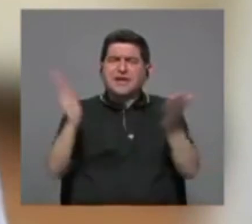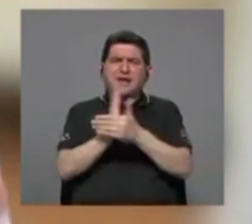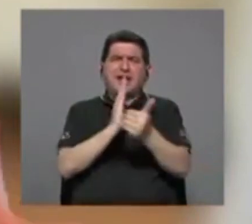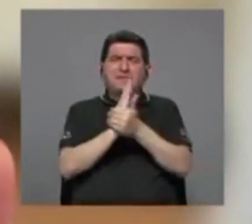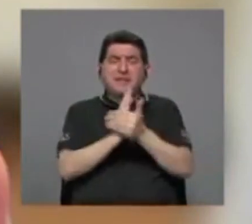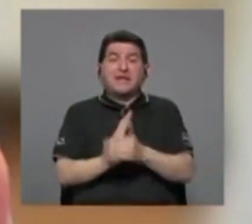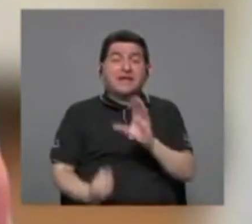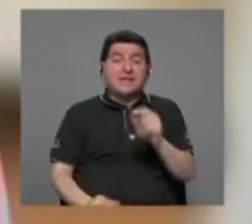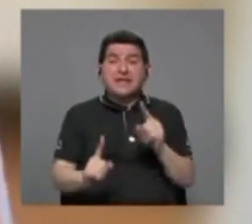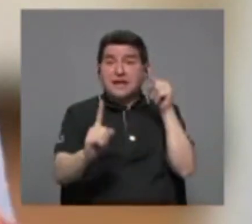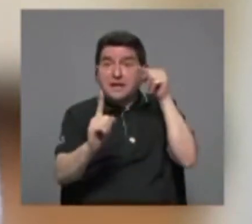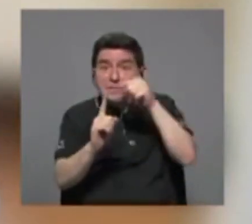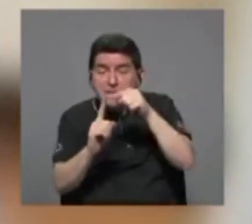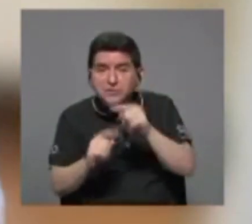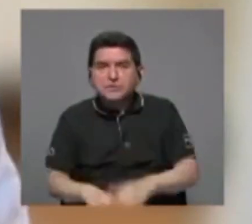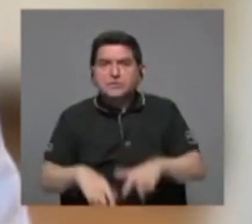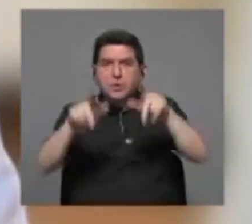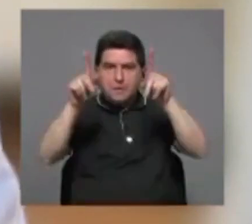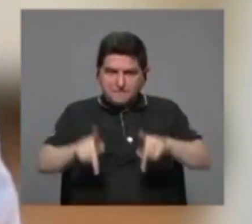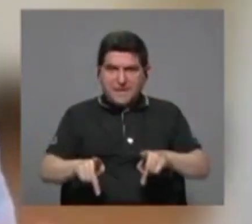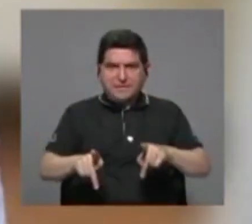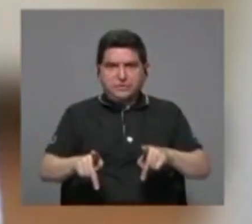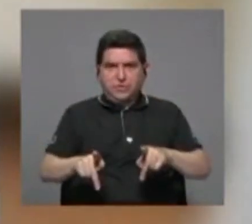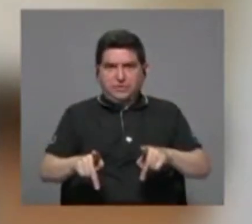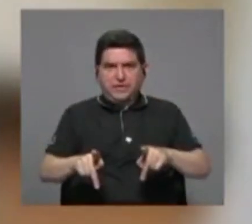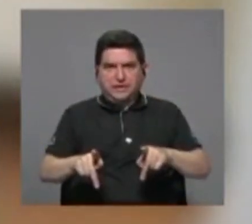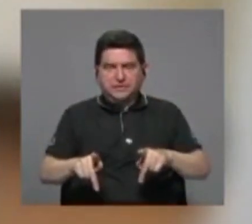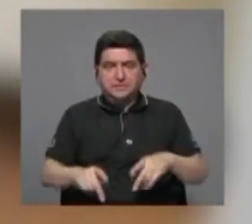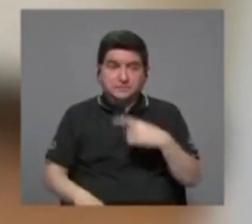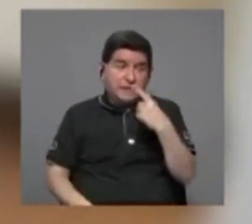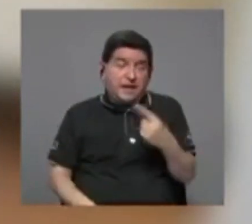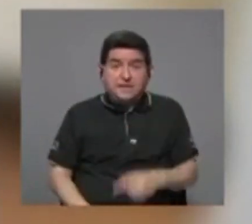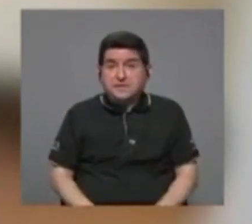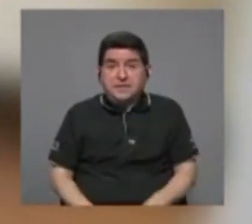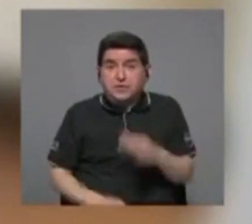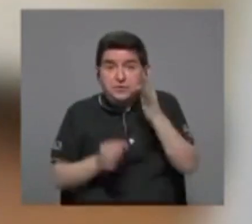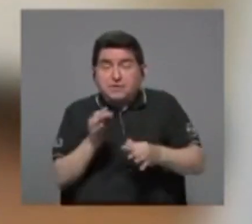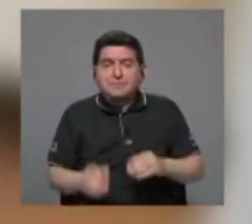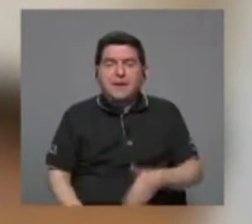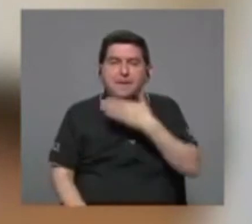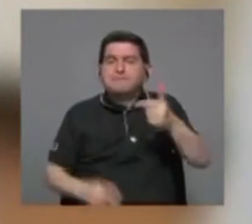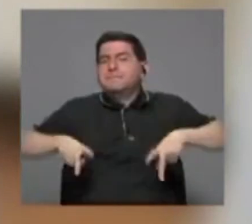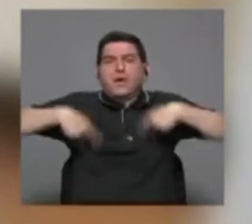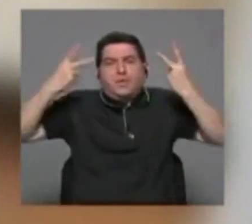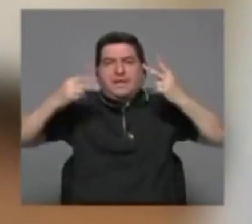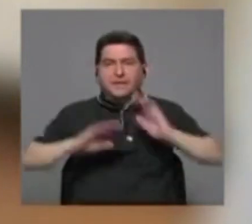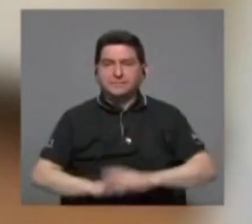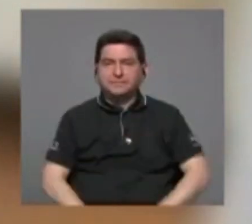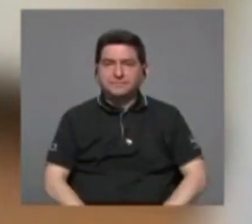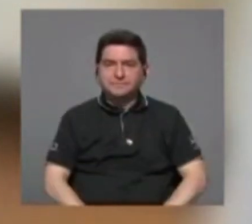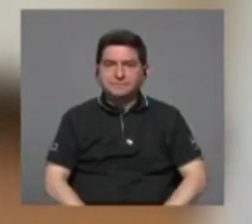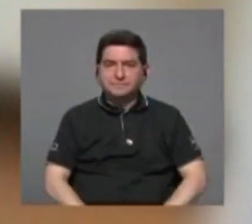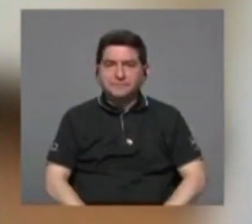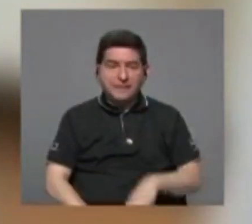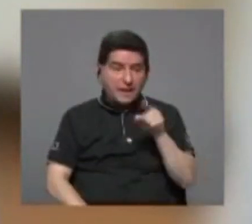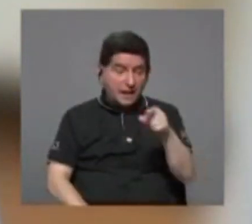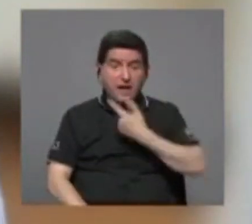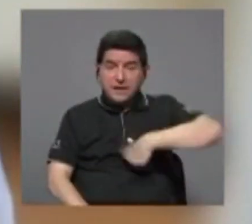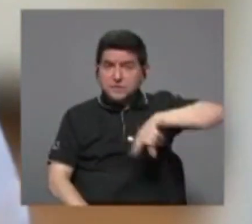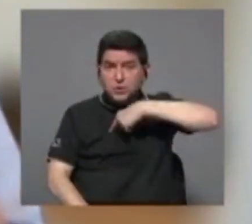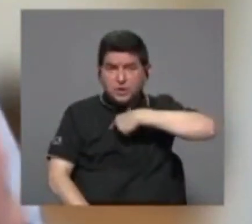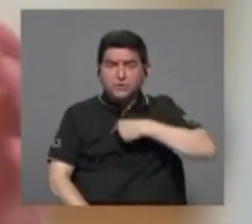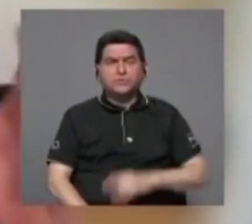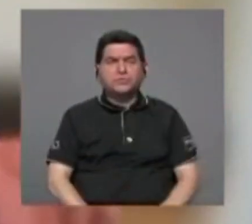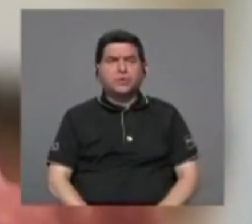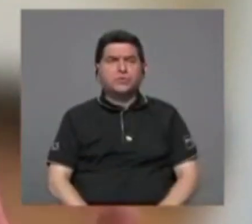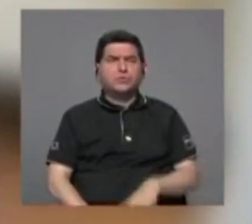los fines son para que la gente, para decirlo en corto, viva mejor. Entonces eso nos dio a nosotros